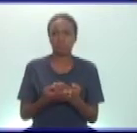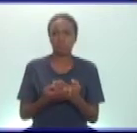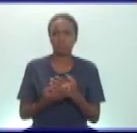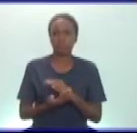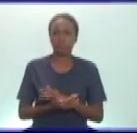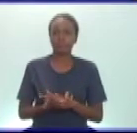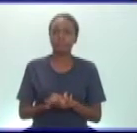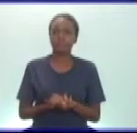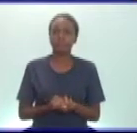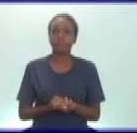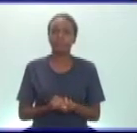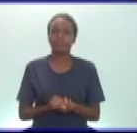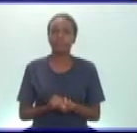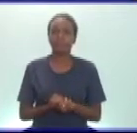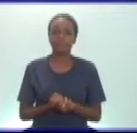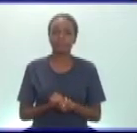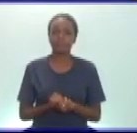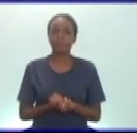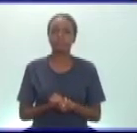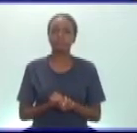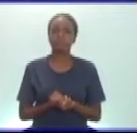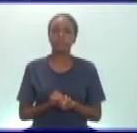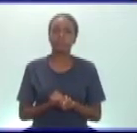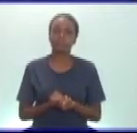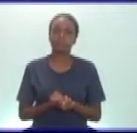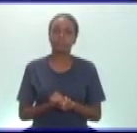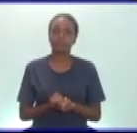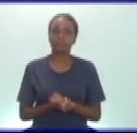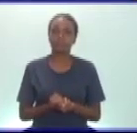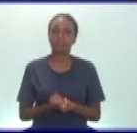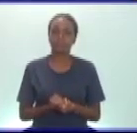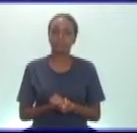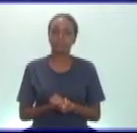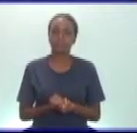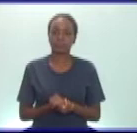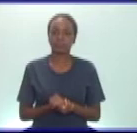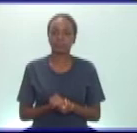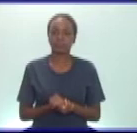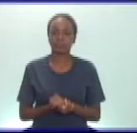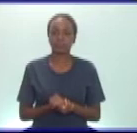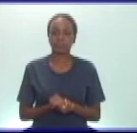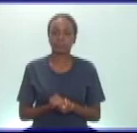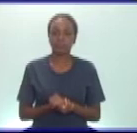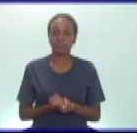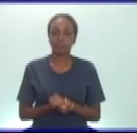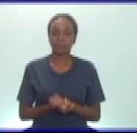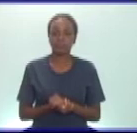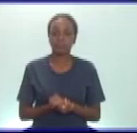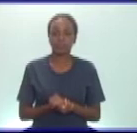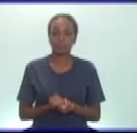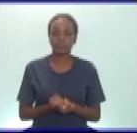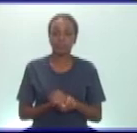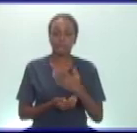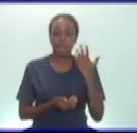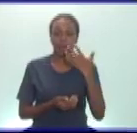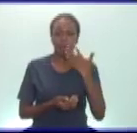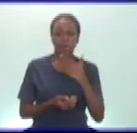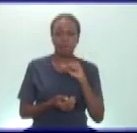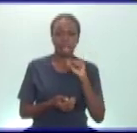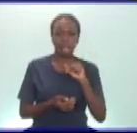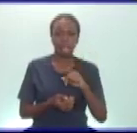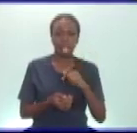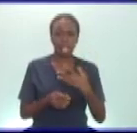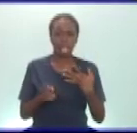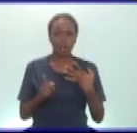aparezca. Simboliza en su obra la grandeza y el esplendor de la epopeya. ¿Quién es el núcleo de este sintagma verbal